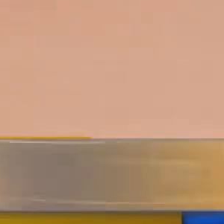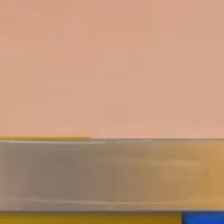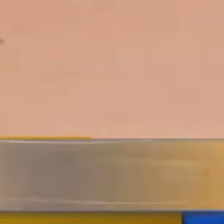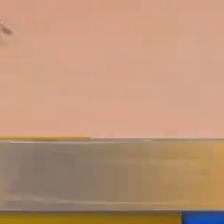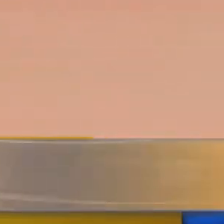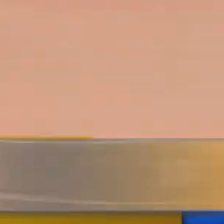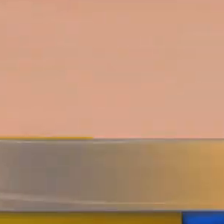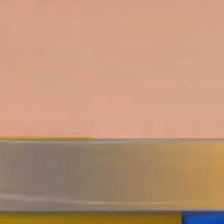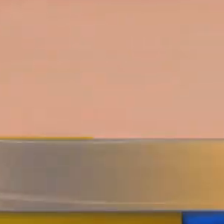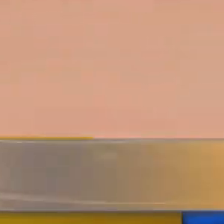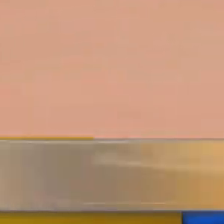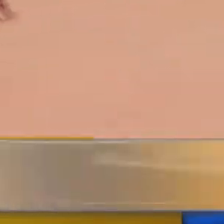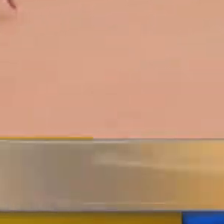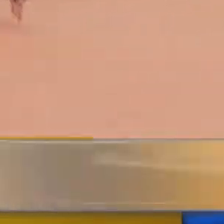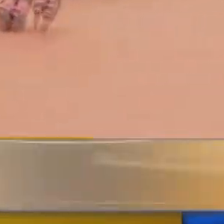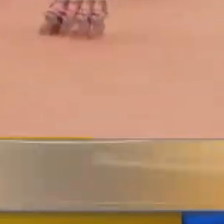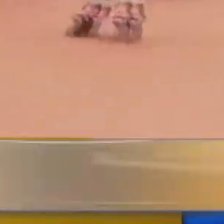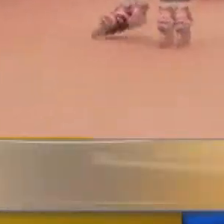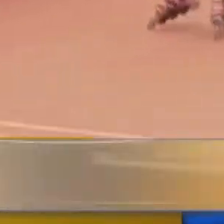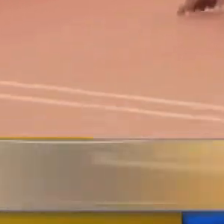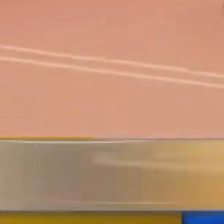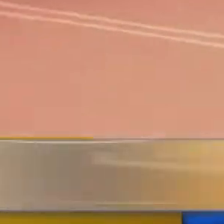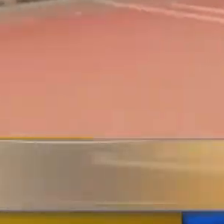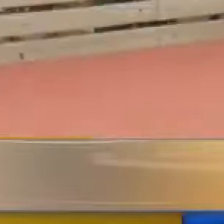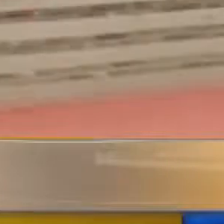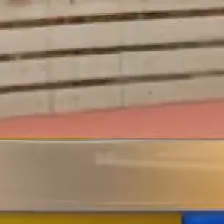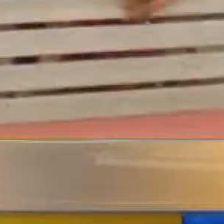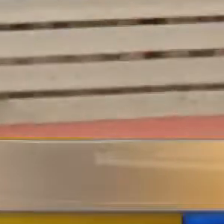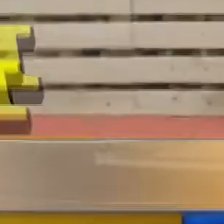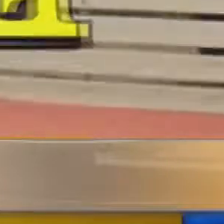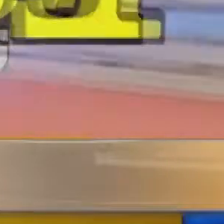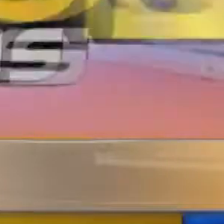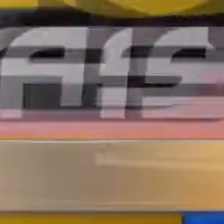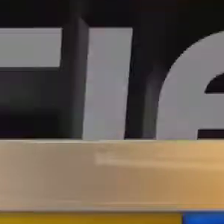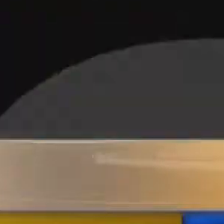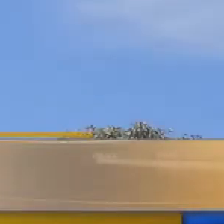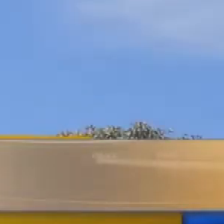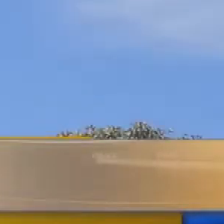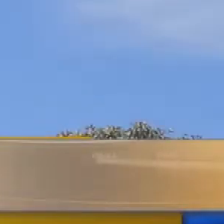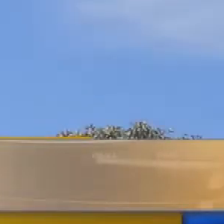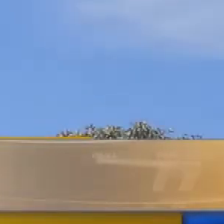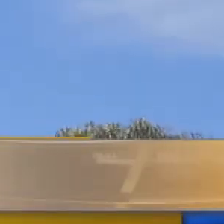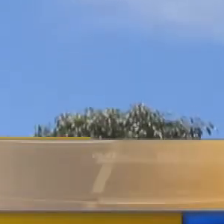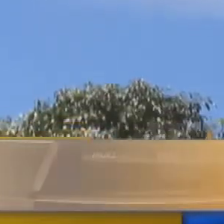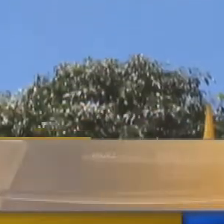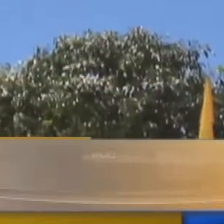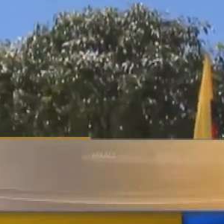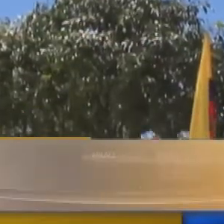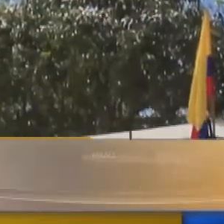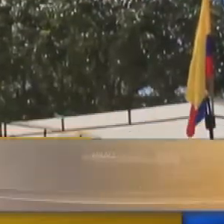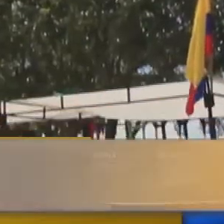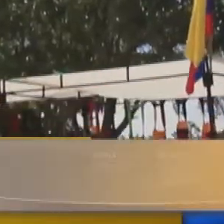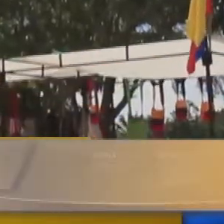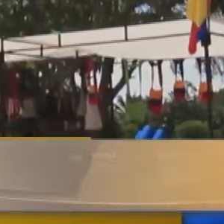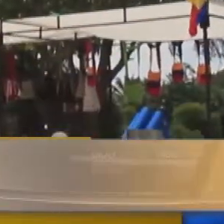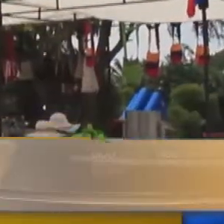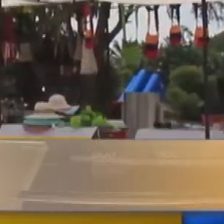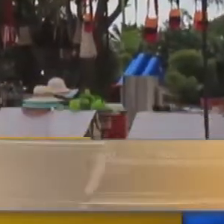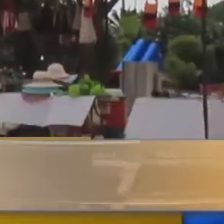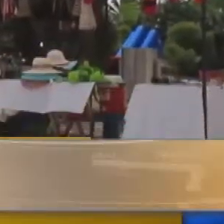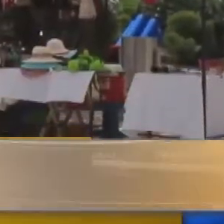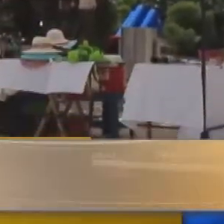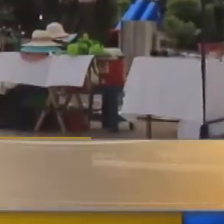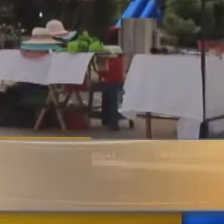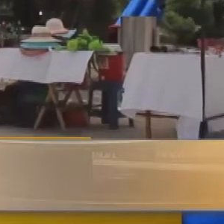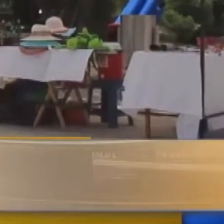detalles del primer festival de escuelas de patinaje que se desarrolló en el puerto petrolero y al final esperé a partir de las 5 de la tarde se